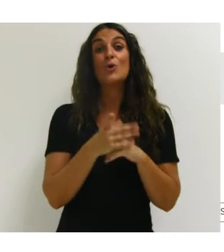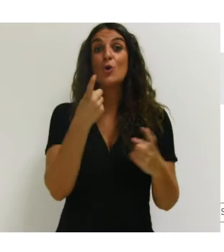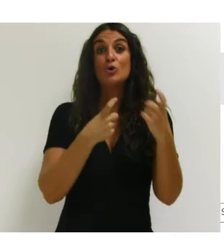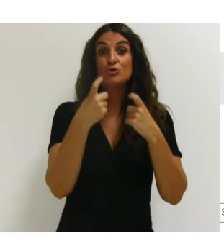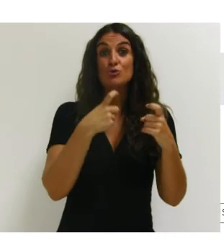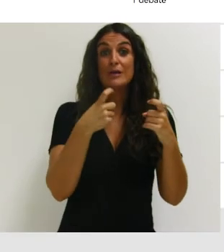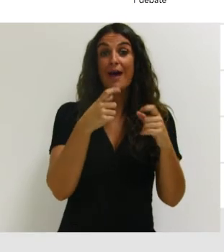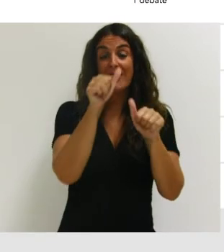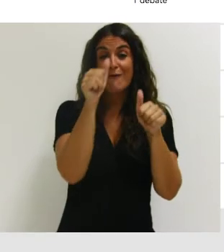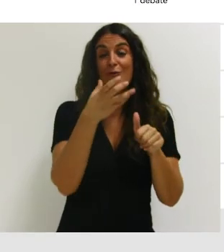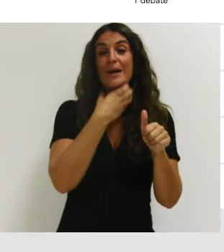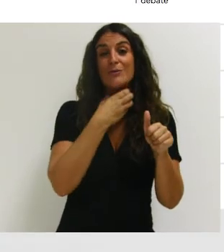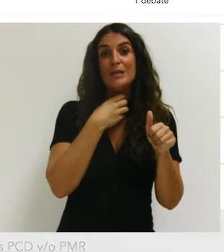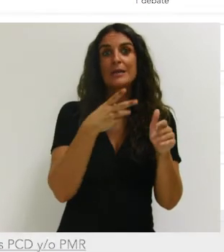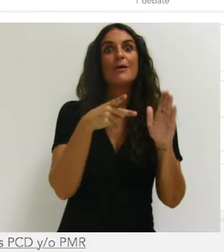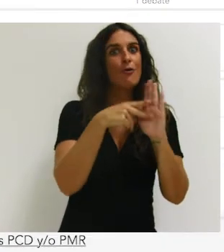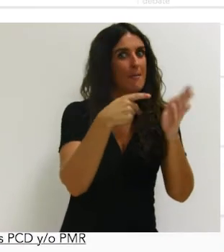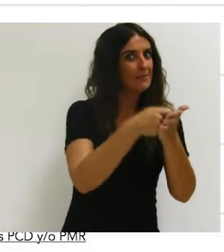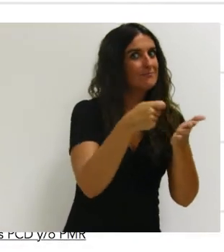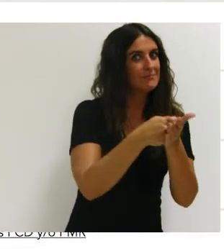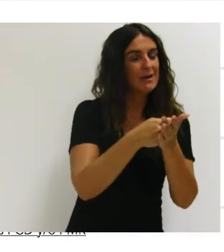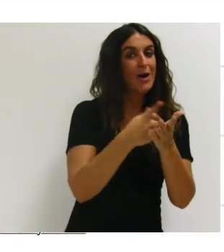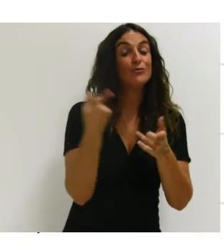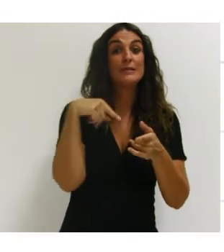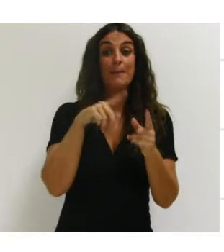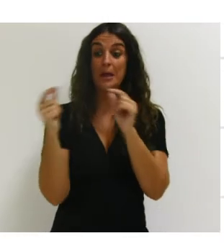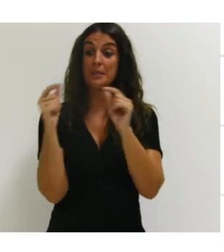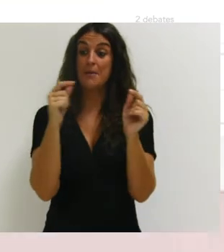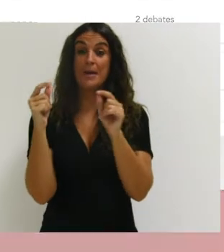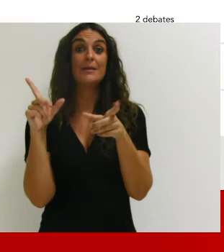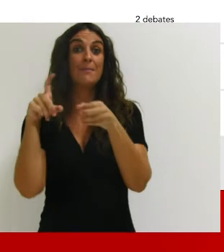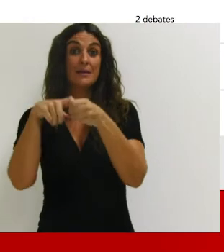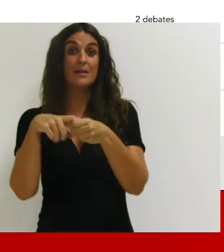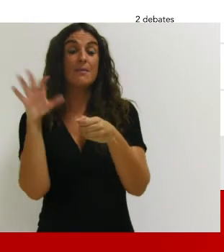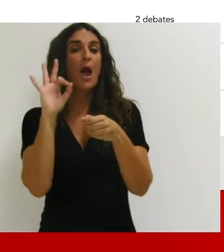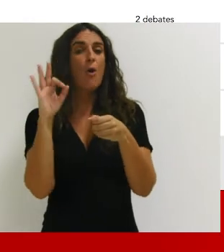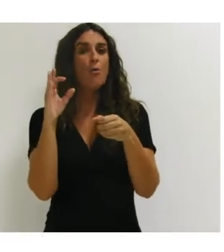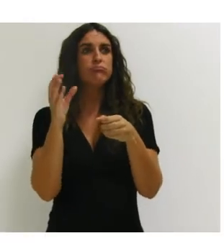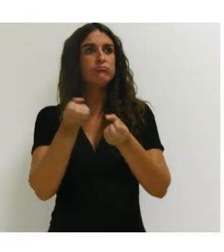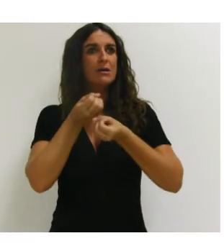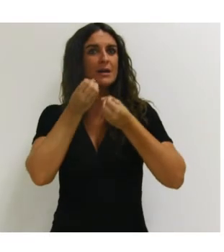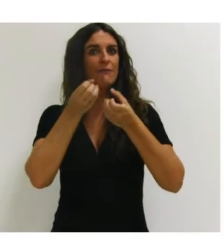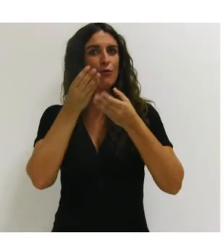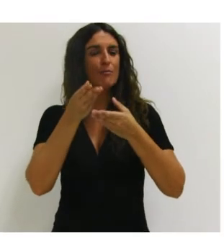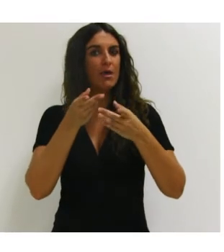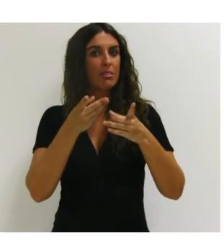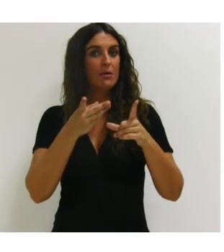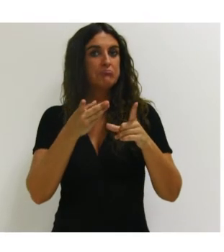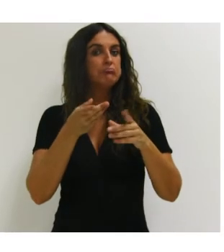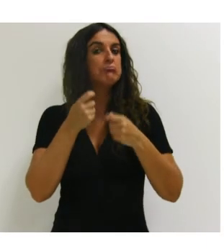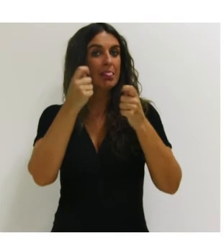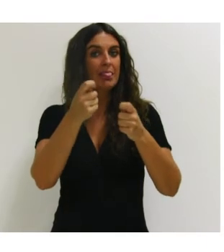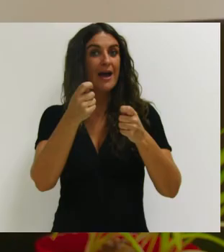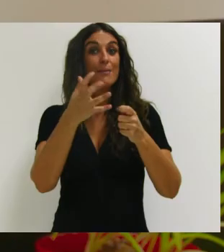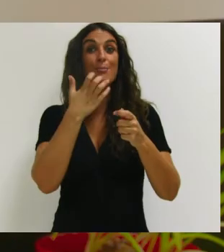gratuita normas que suelen ser de pago, participar en foros o sugerir contenido. Por ejemplo, proponer que suban